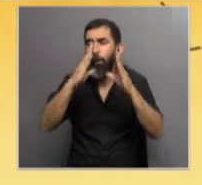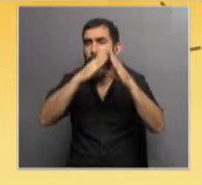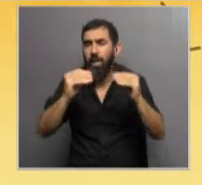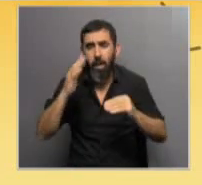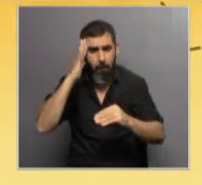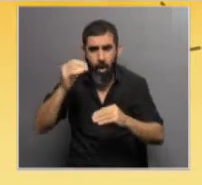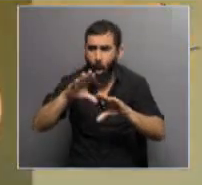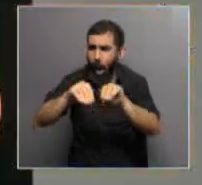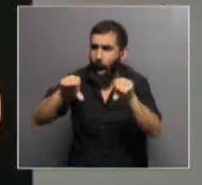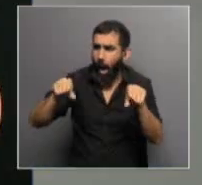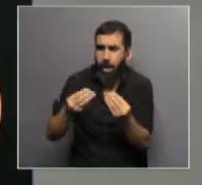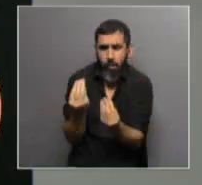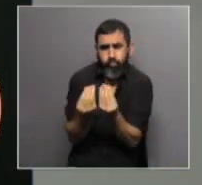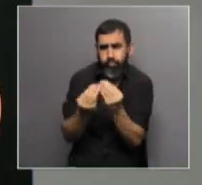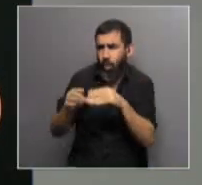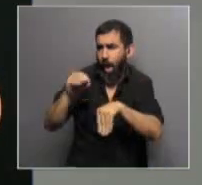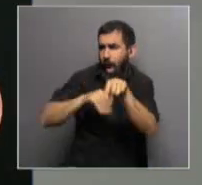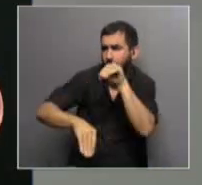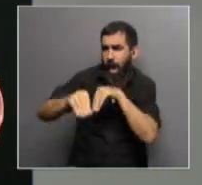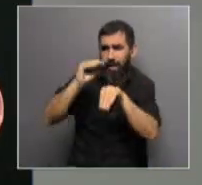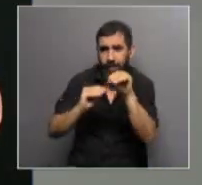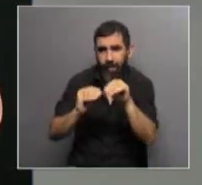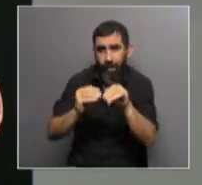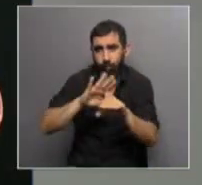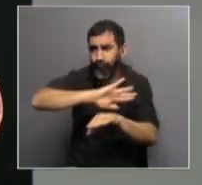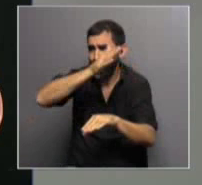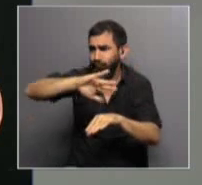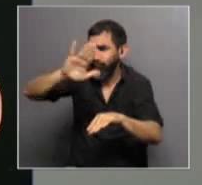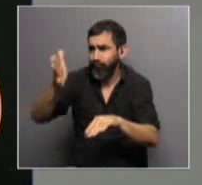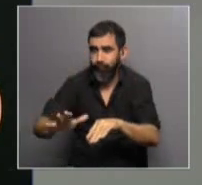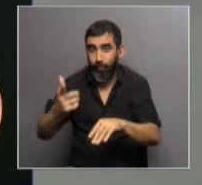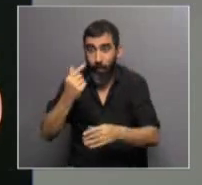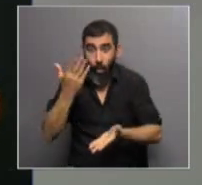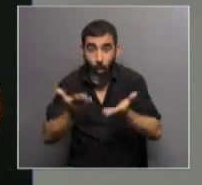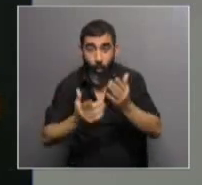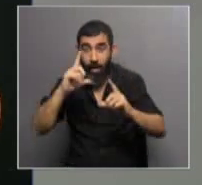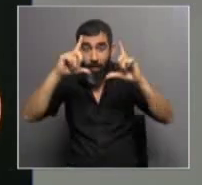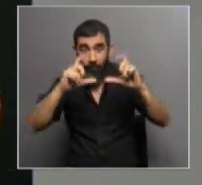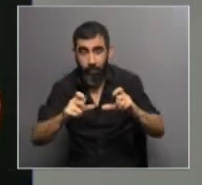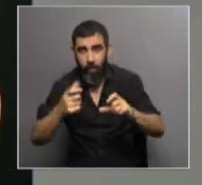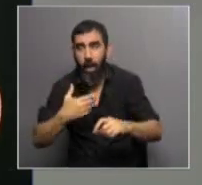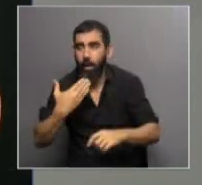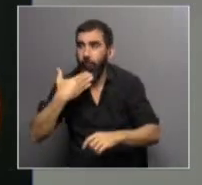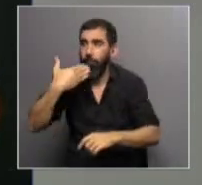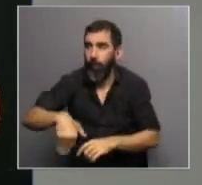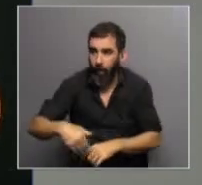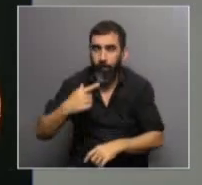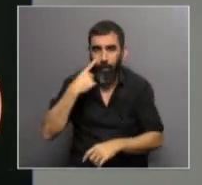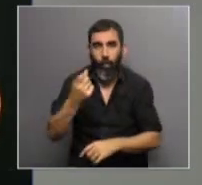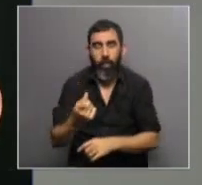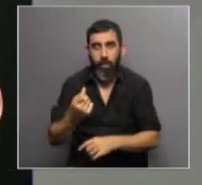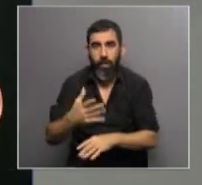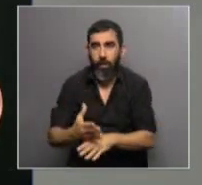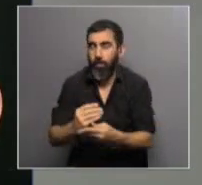en algunas partes hay unas dunas que son muy lindas de ver comparado con lo que se veía en esta foto tal vez pueda tener la dimensión de todo lo que se